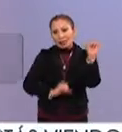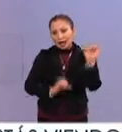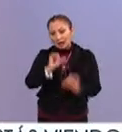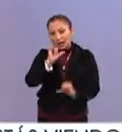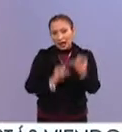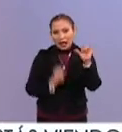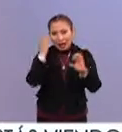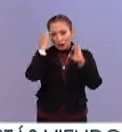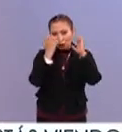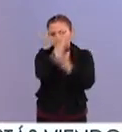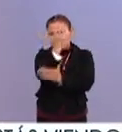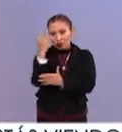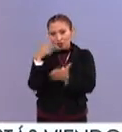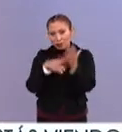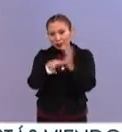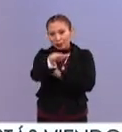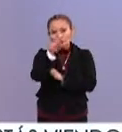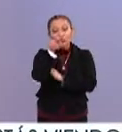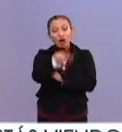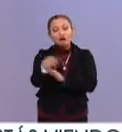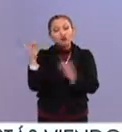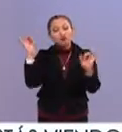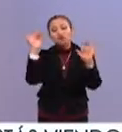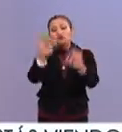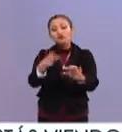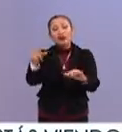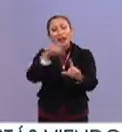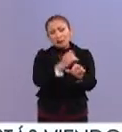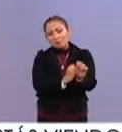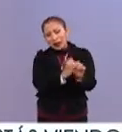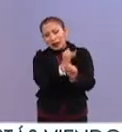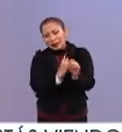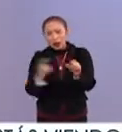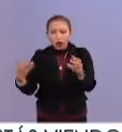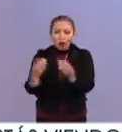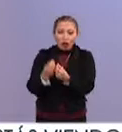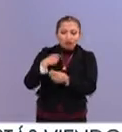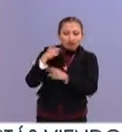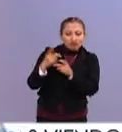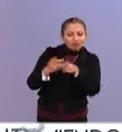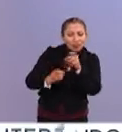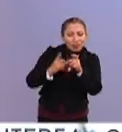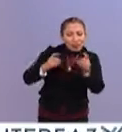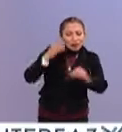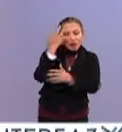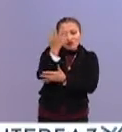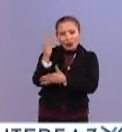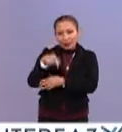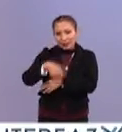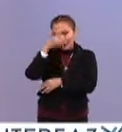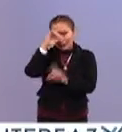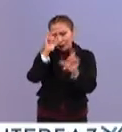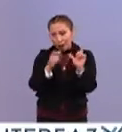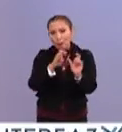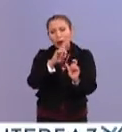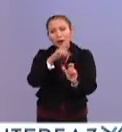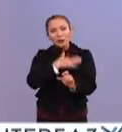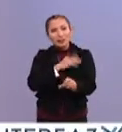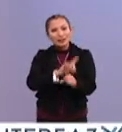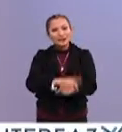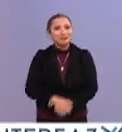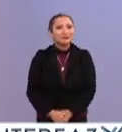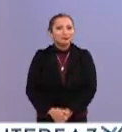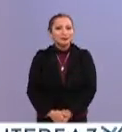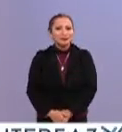actividades de la Expo Forestal 2018, un evento que conjuga la investigación con el desarrollo forestal de nuestro país. Bonnie, muy buenos días.